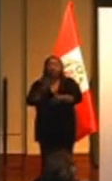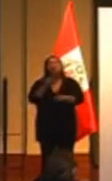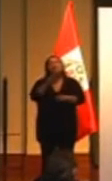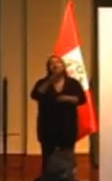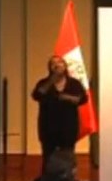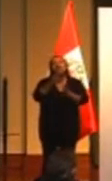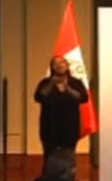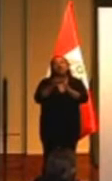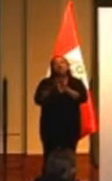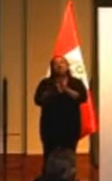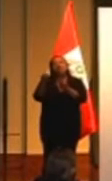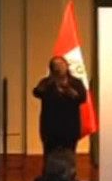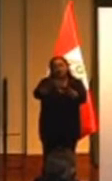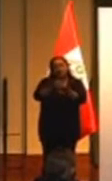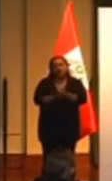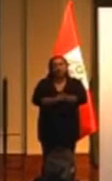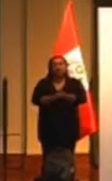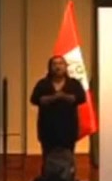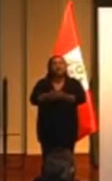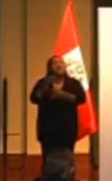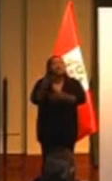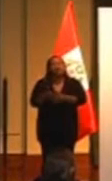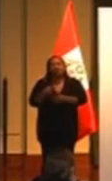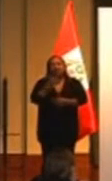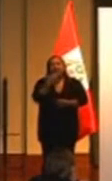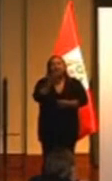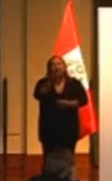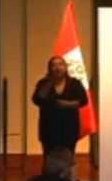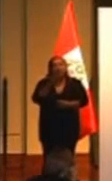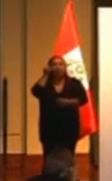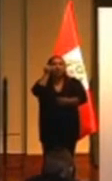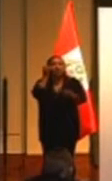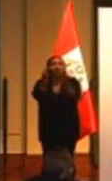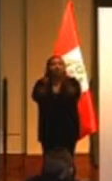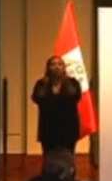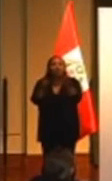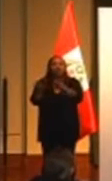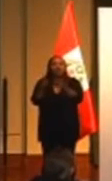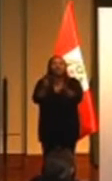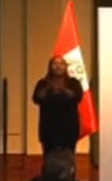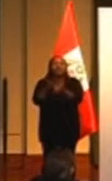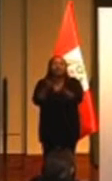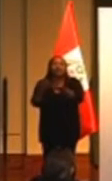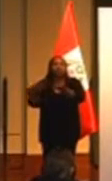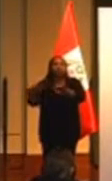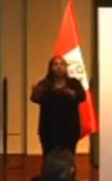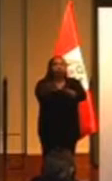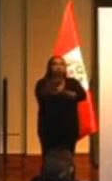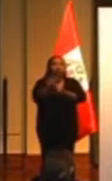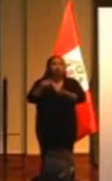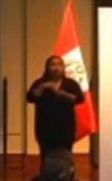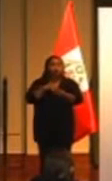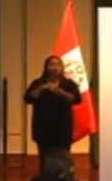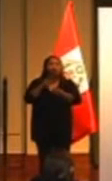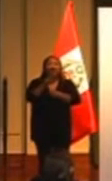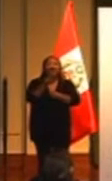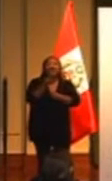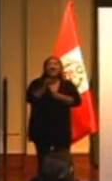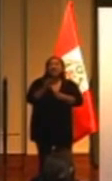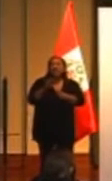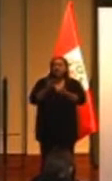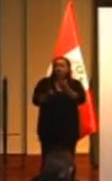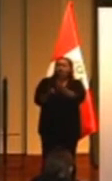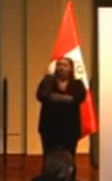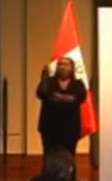adicionales. Siempre les pido que piensen cómo recaudar más. Somos un distrito modelo en ese